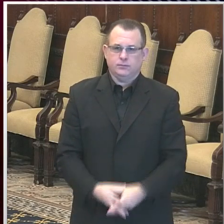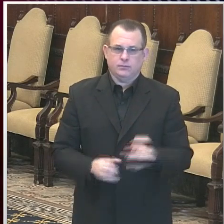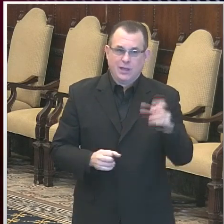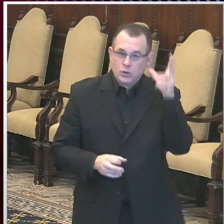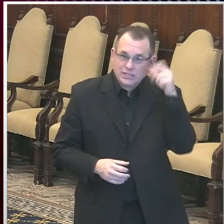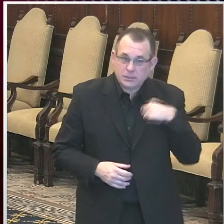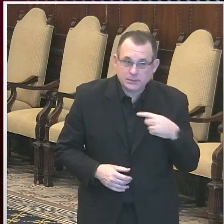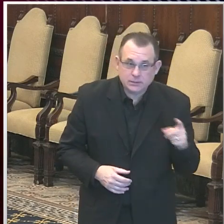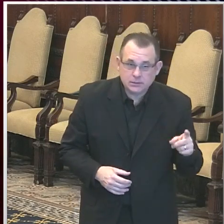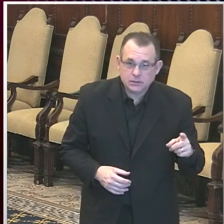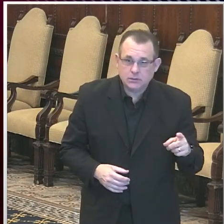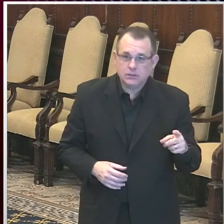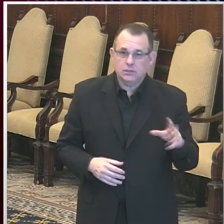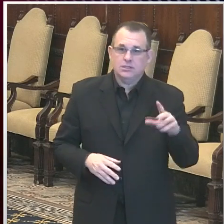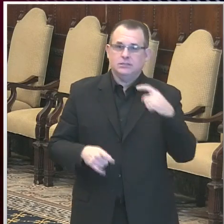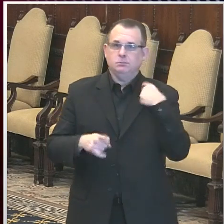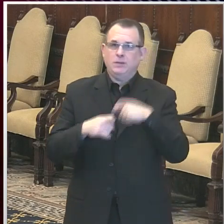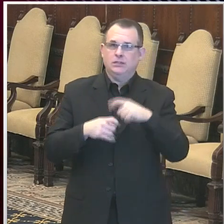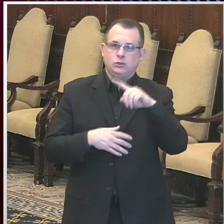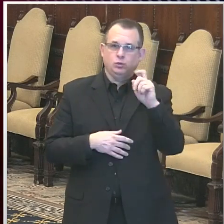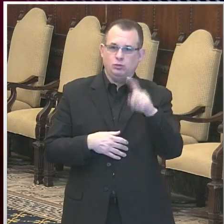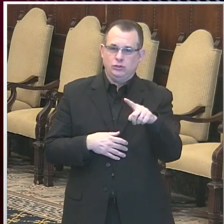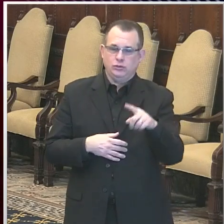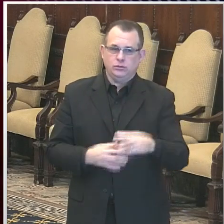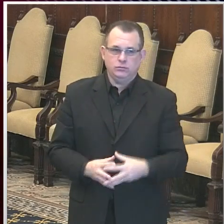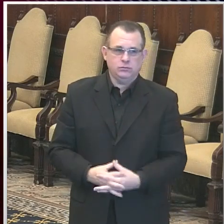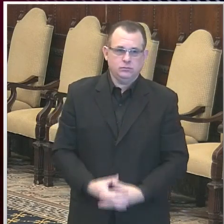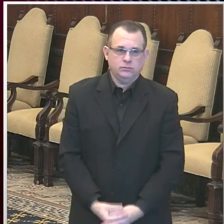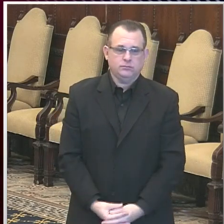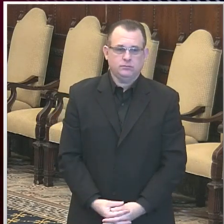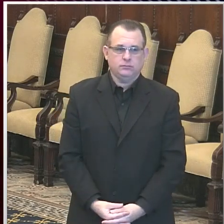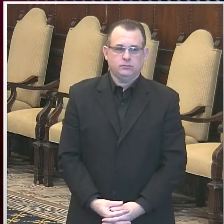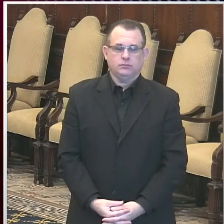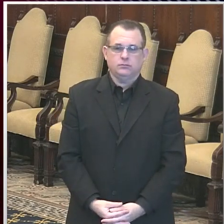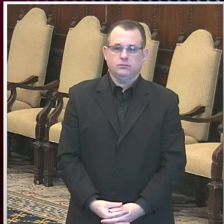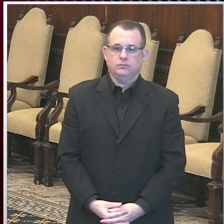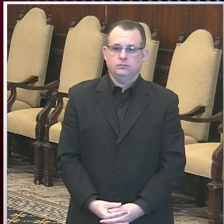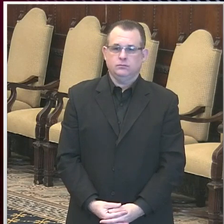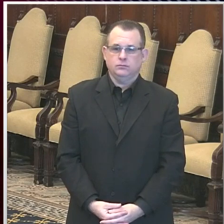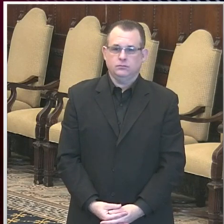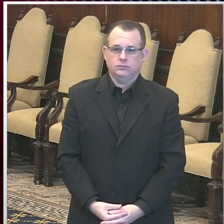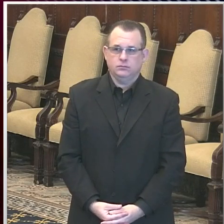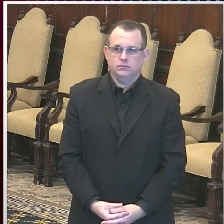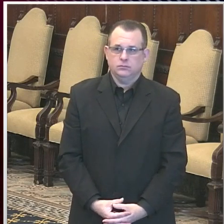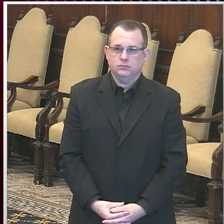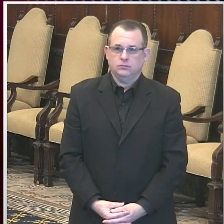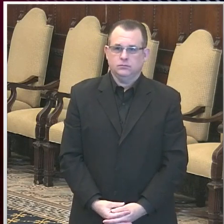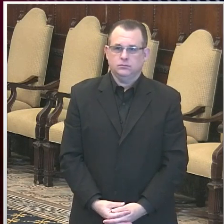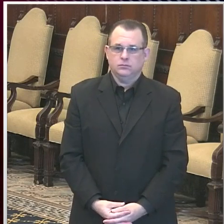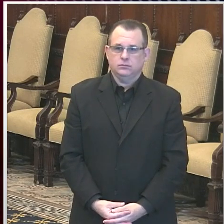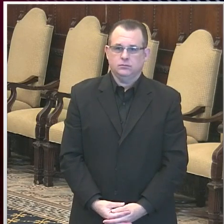Okay. Estas preguntas van a ser para Brian. La primera pregunta es,